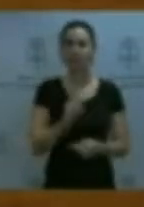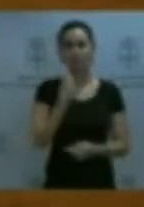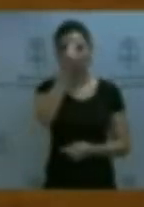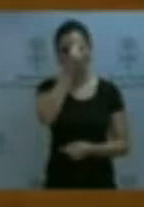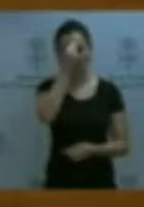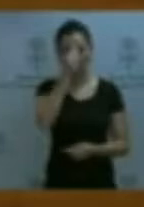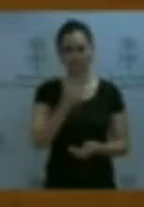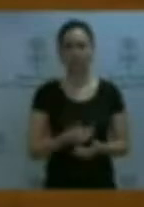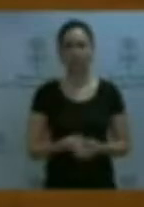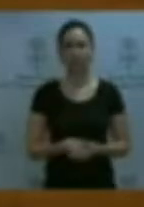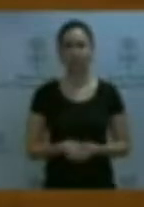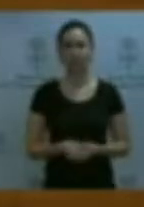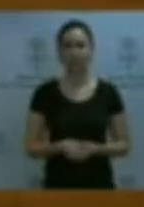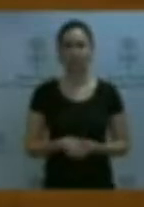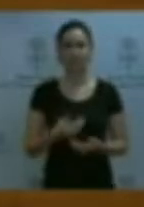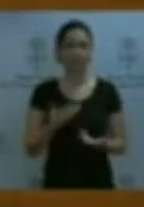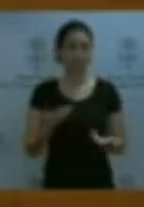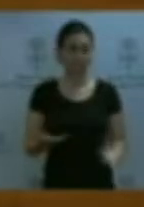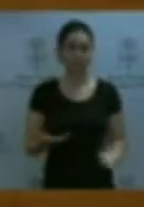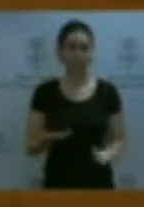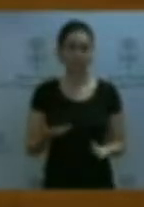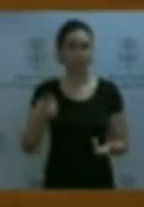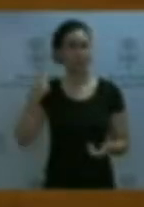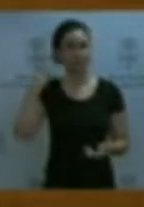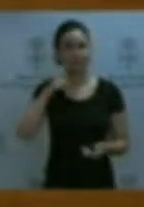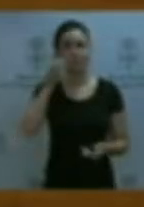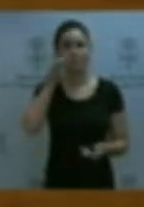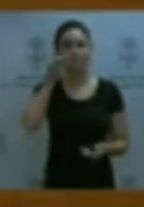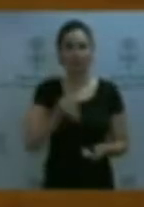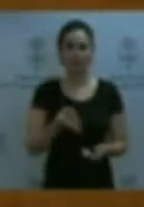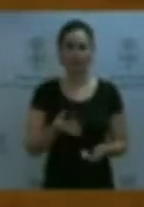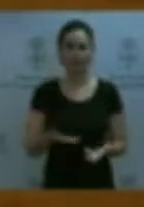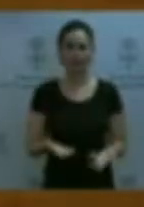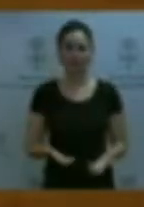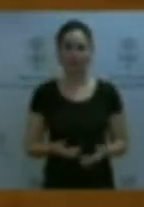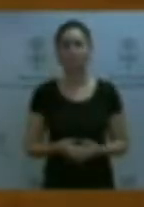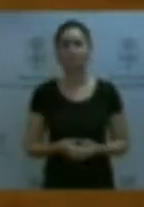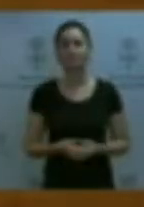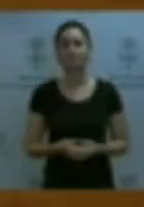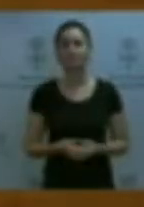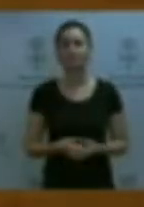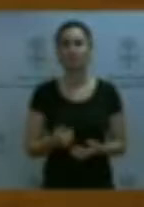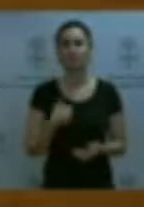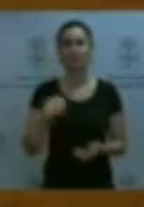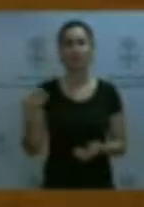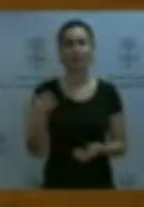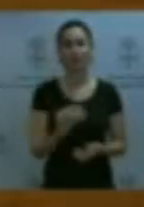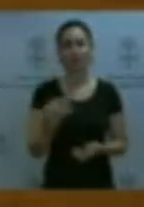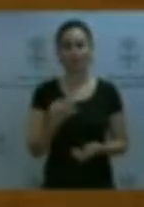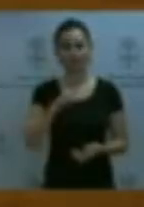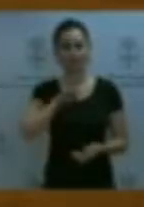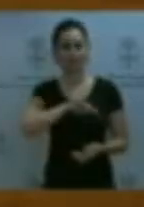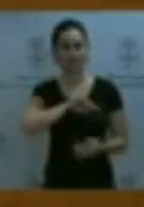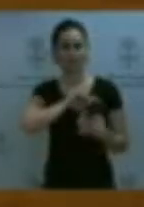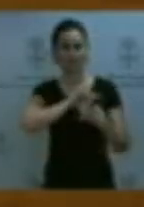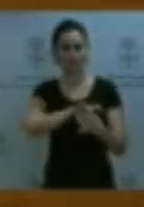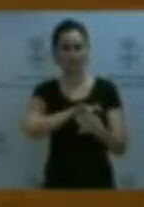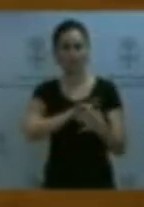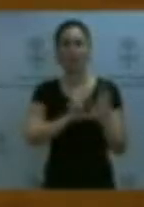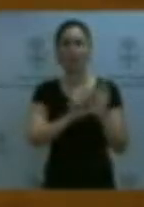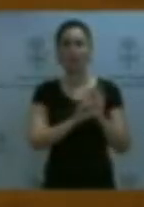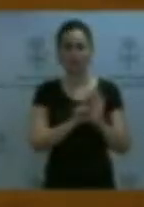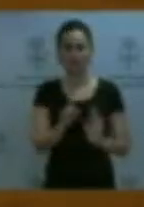todo realismo, que tenemos la obligación moral y, desde luego, legislativa de adaptar las leyes